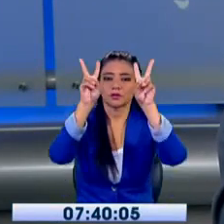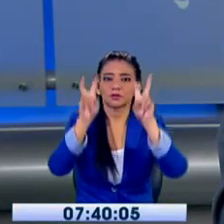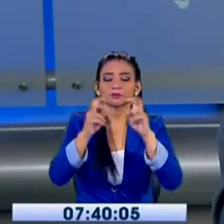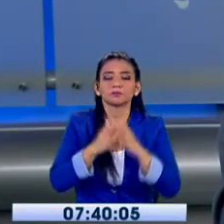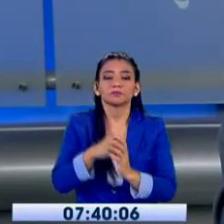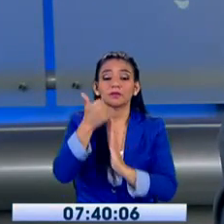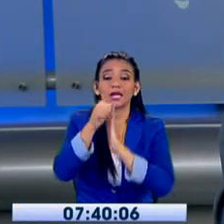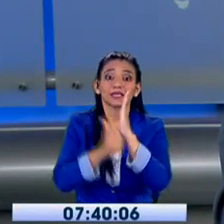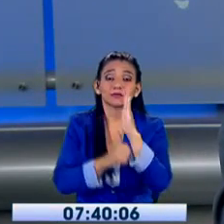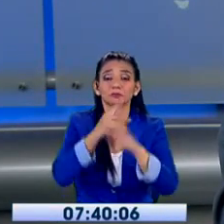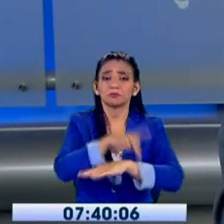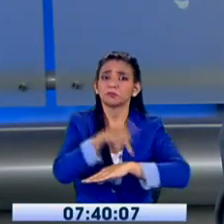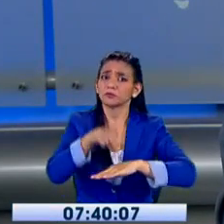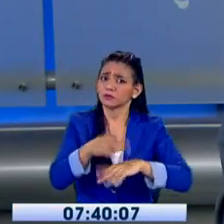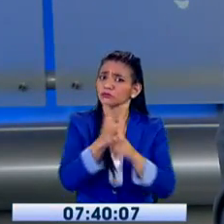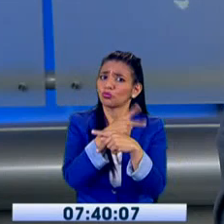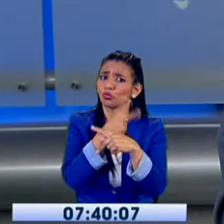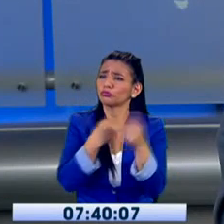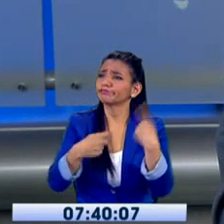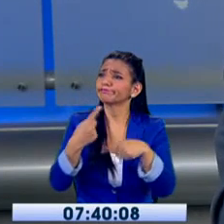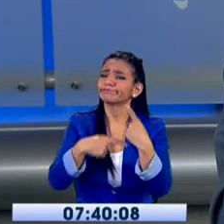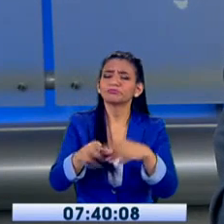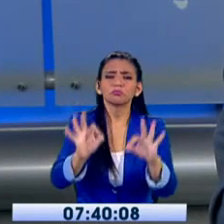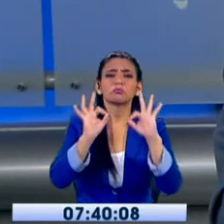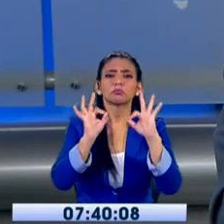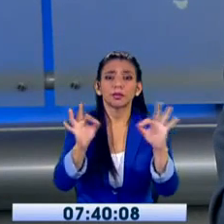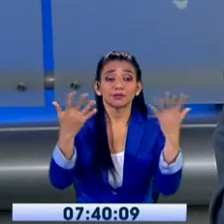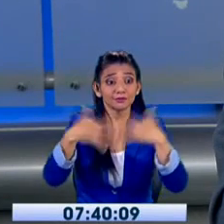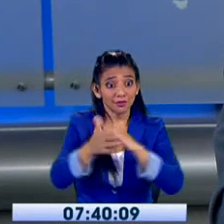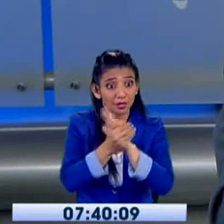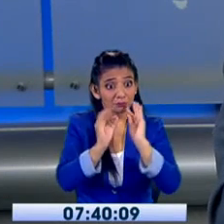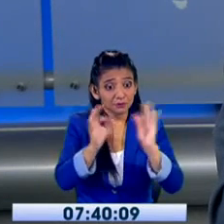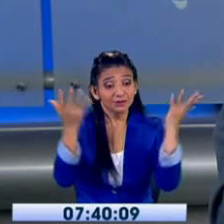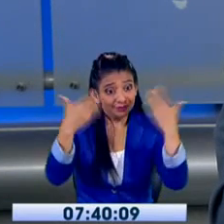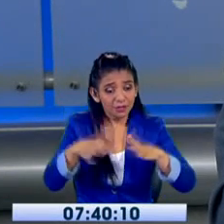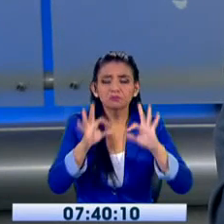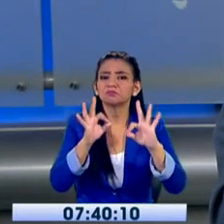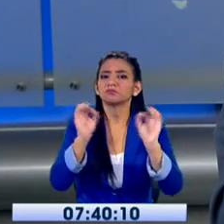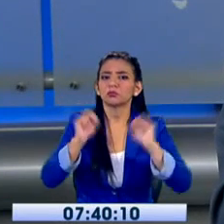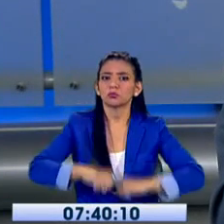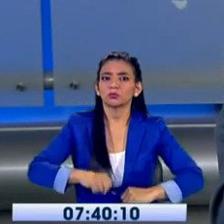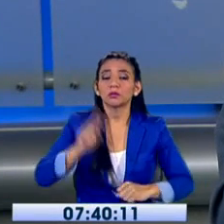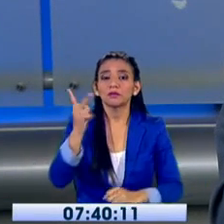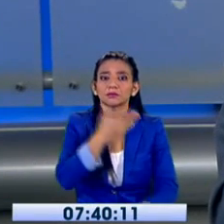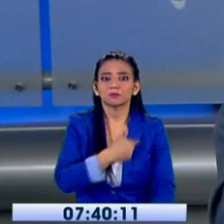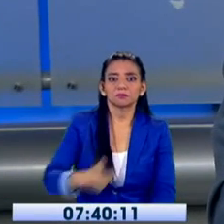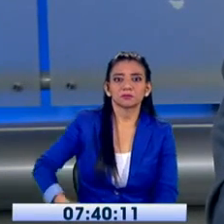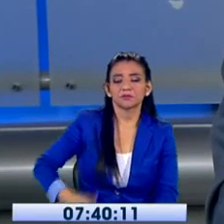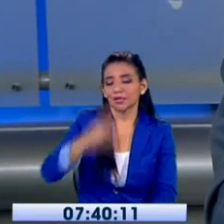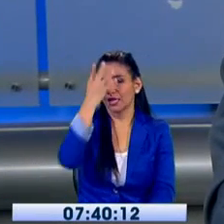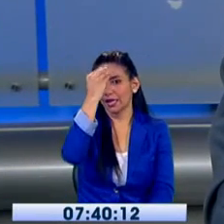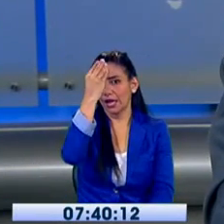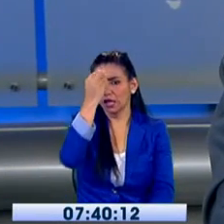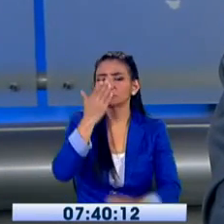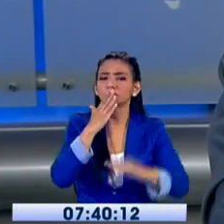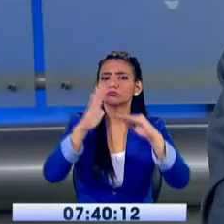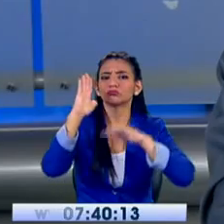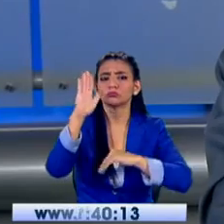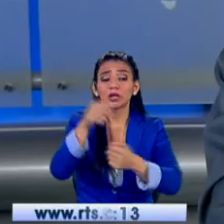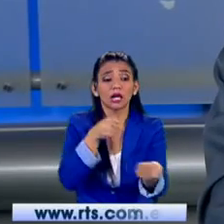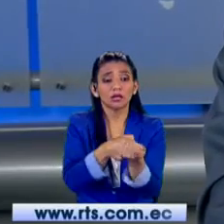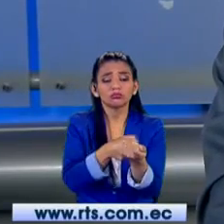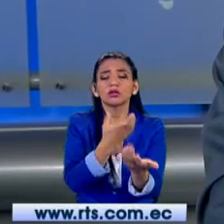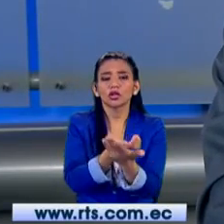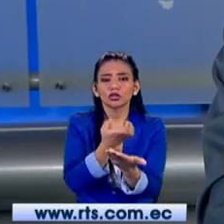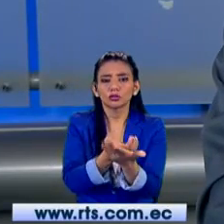Artesanos de Pichincha podrán mejorar su producción una vez que culminaron su capacitación. El vicepresidente de la República, Jorge Glass, compromete su apoyo económico